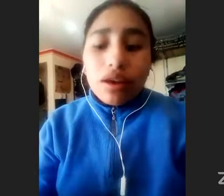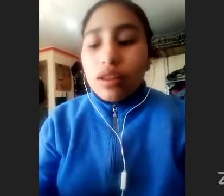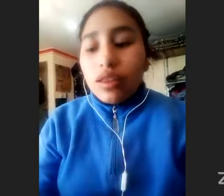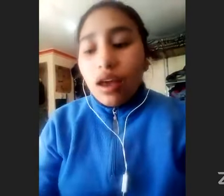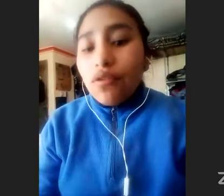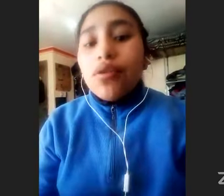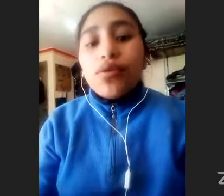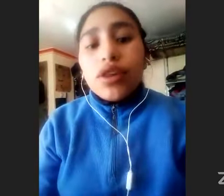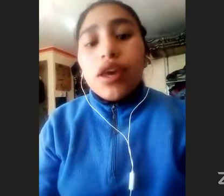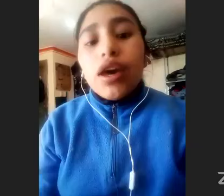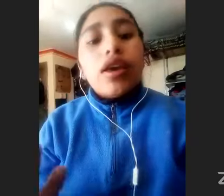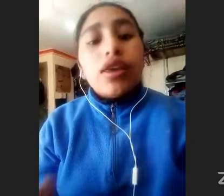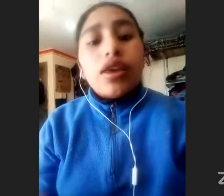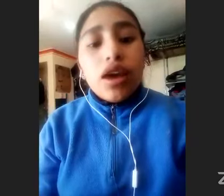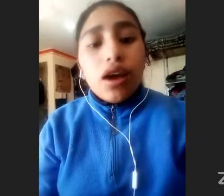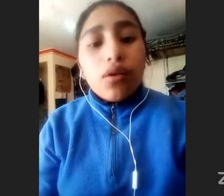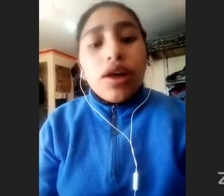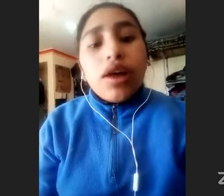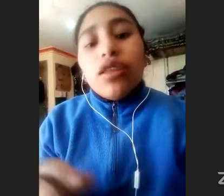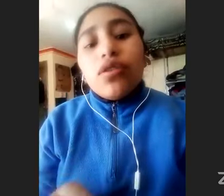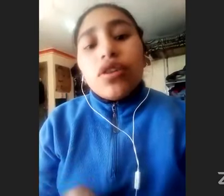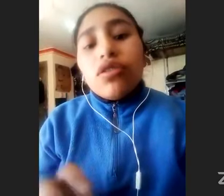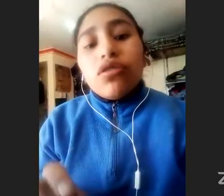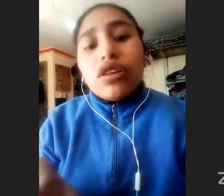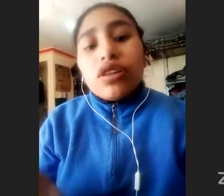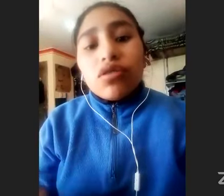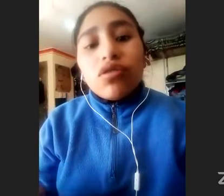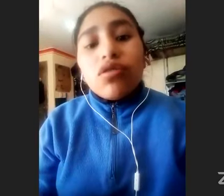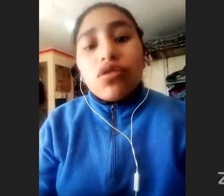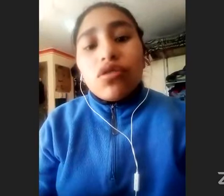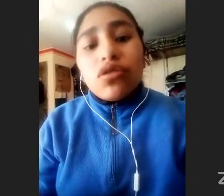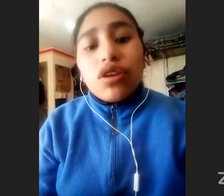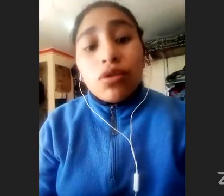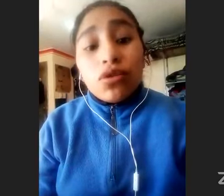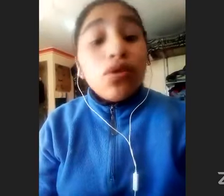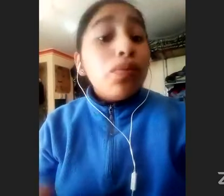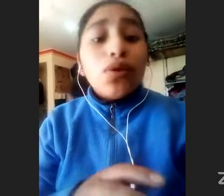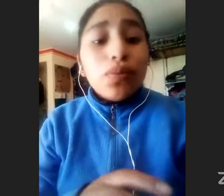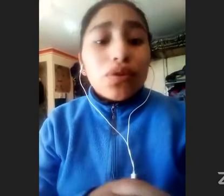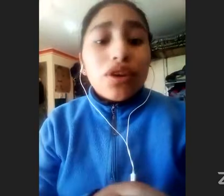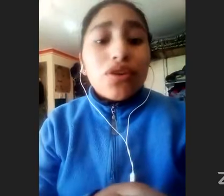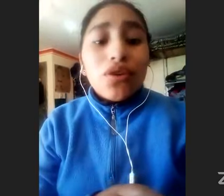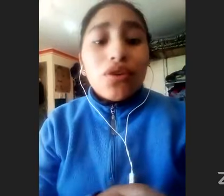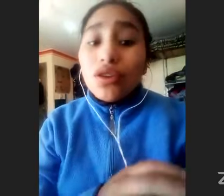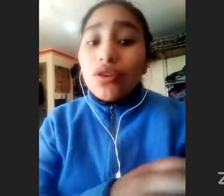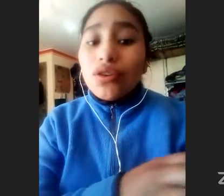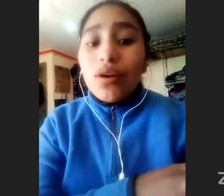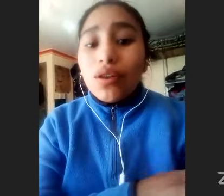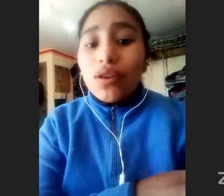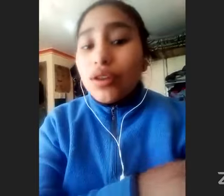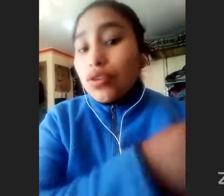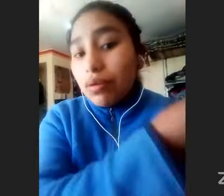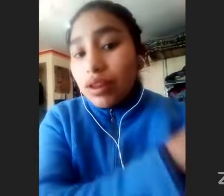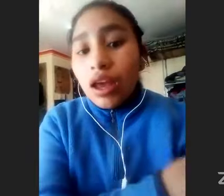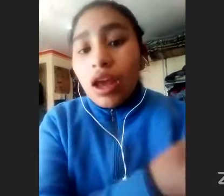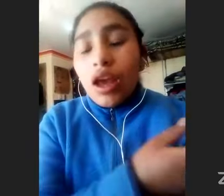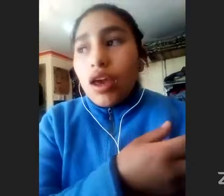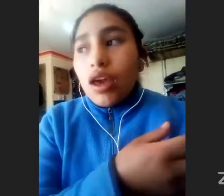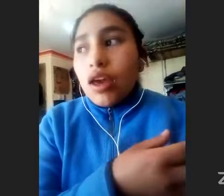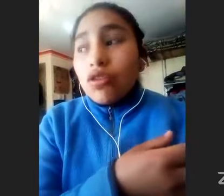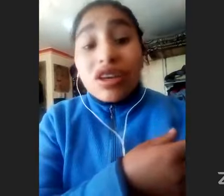vente cata de uncía y ya llegó dentro de esos distritos nosotros tenemos subgrupos que son los niños trabajadores los que